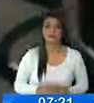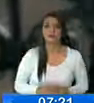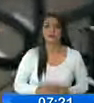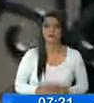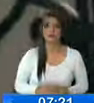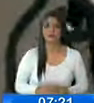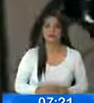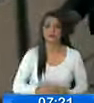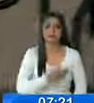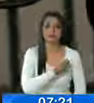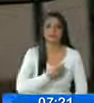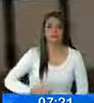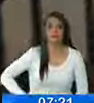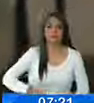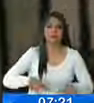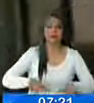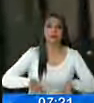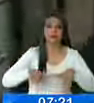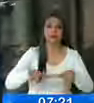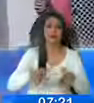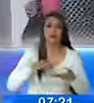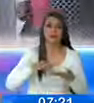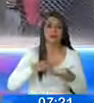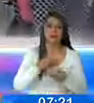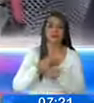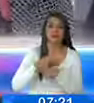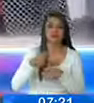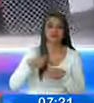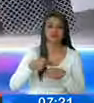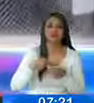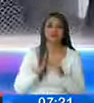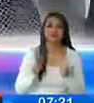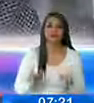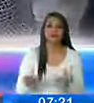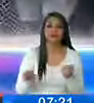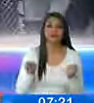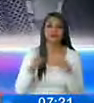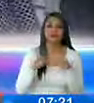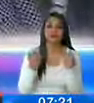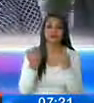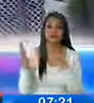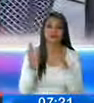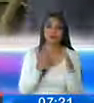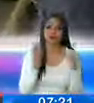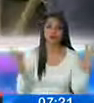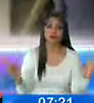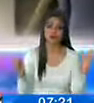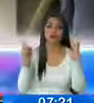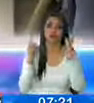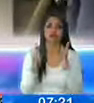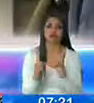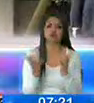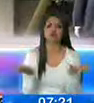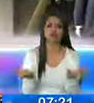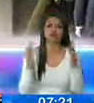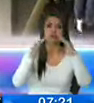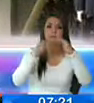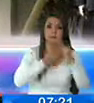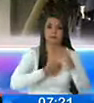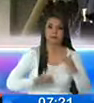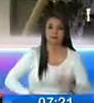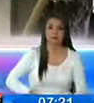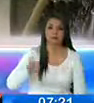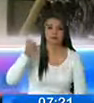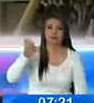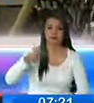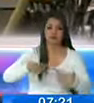La reunión del presidente Lenín Moreno con los miembros del Consejo de Participación Ciudadana y Control Social Transitorio se efectuó en el Palacio de Carondelet. El